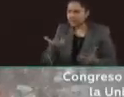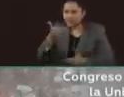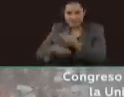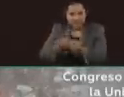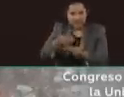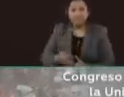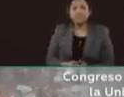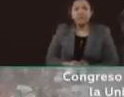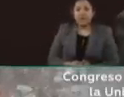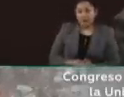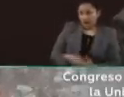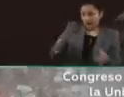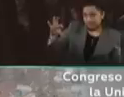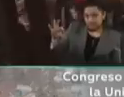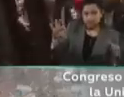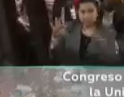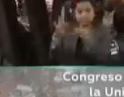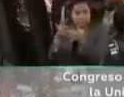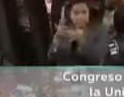un honor estar